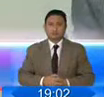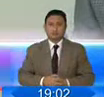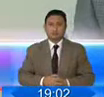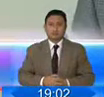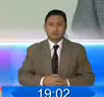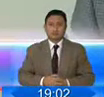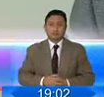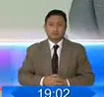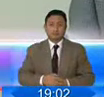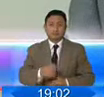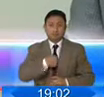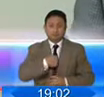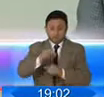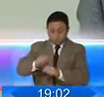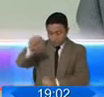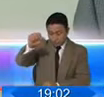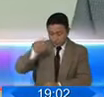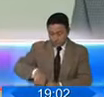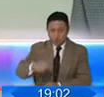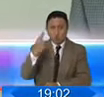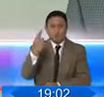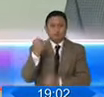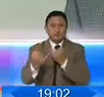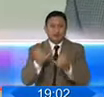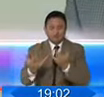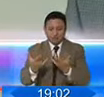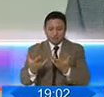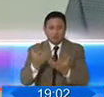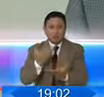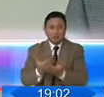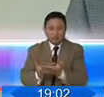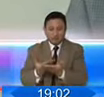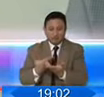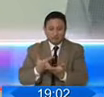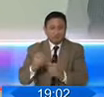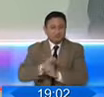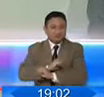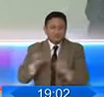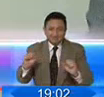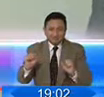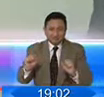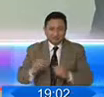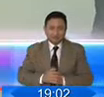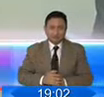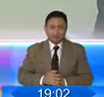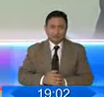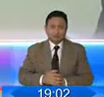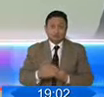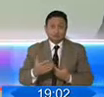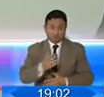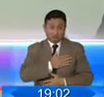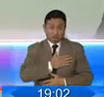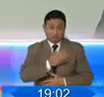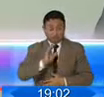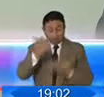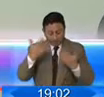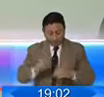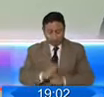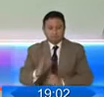un solo centavo mal habido. Durante toda mi gestión, he solicitado también que